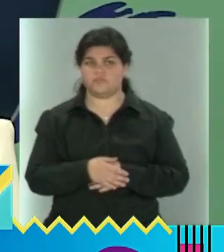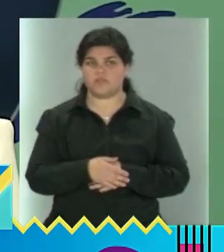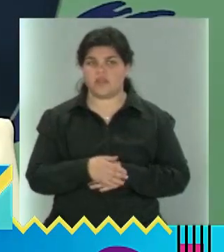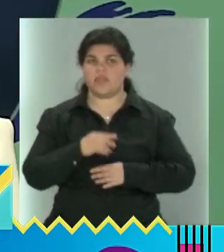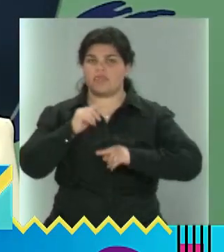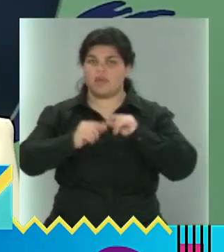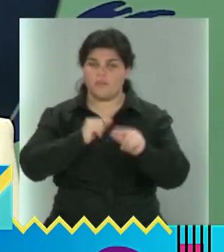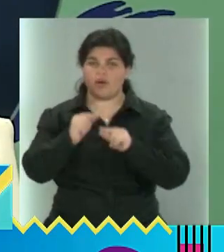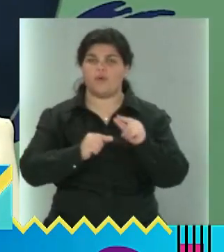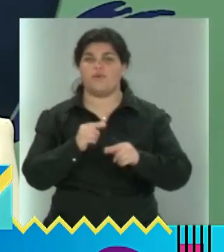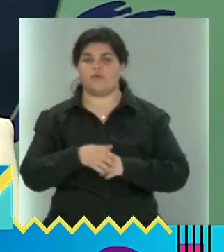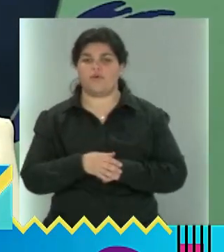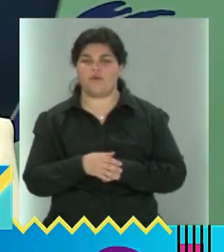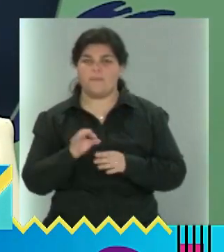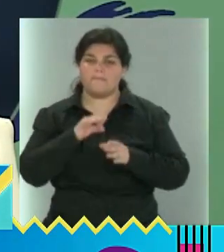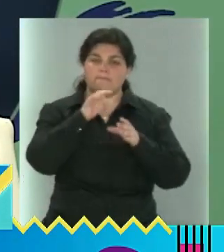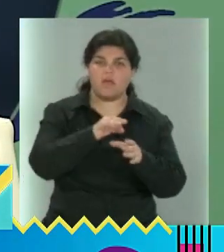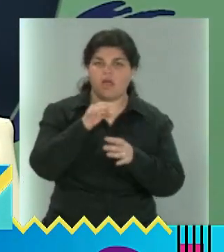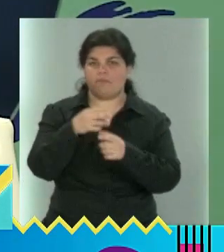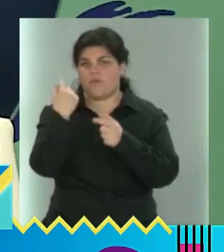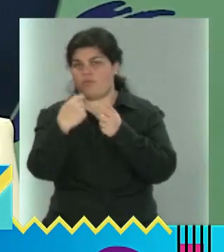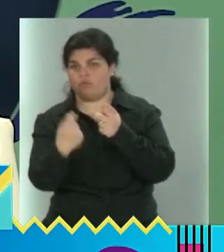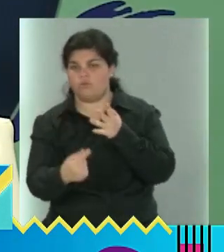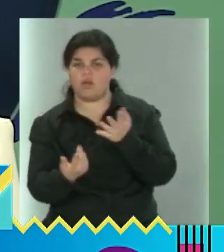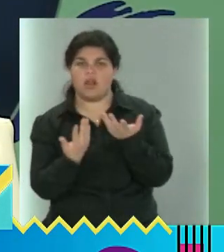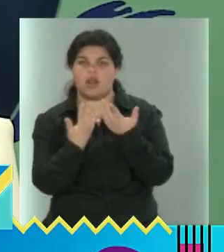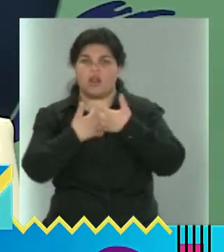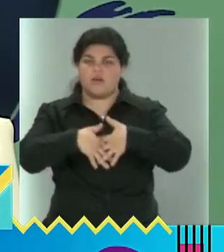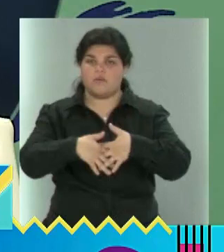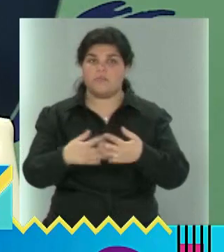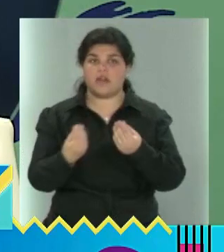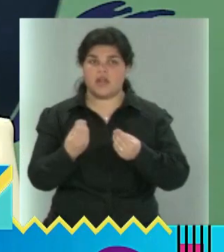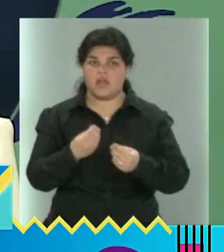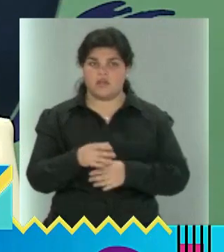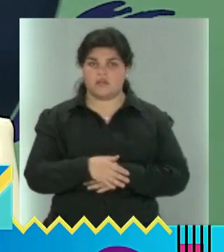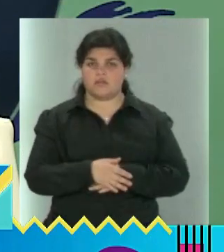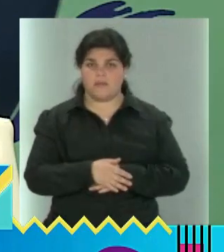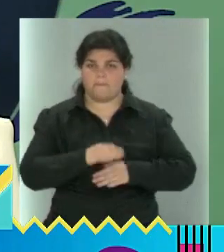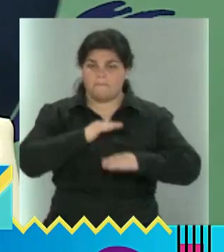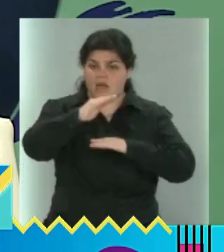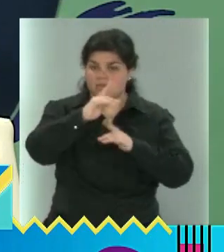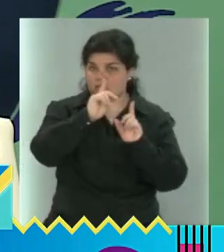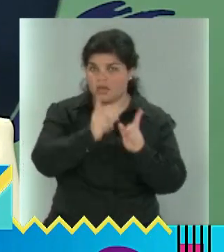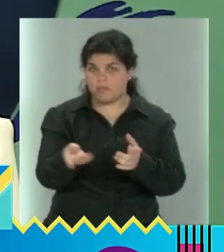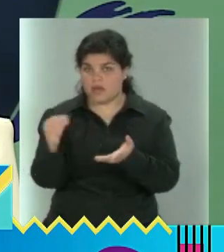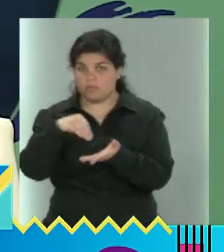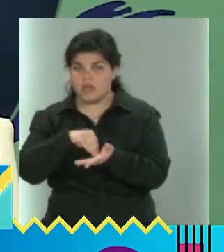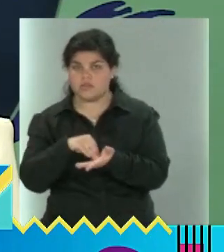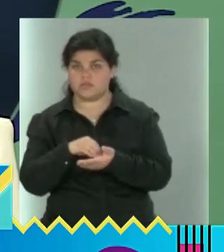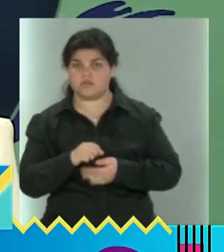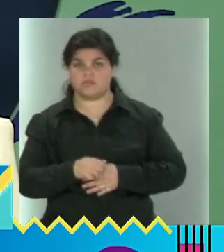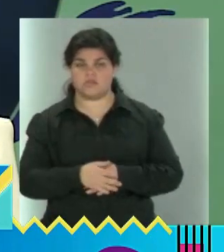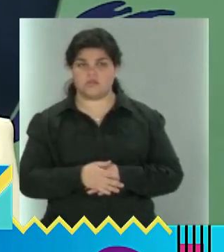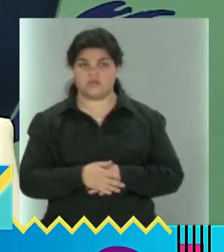como prendas y todo ese tipo de cosas que tienen que ver con la enseñanza de lo marcial, pero los vamos instruyendo